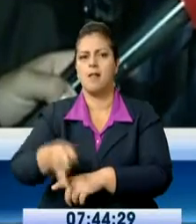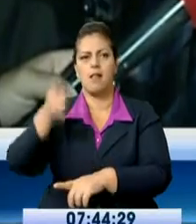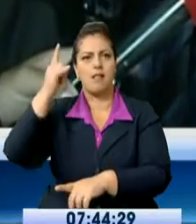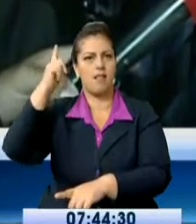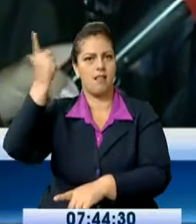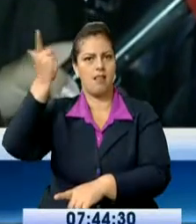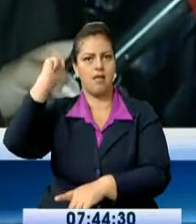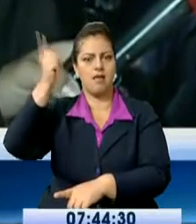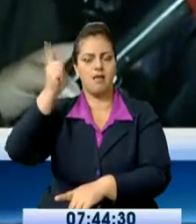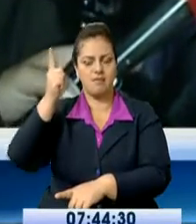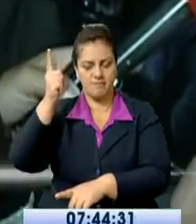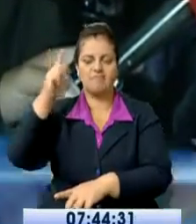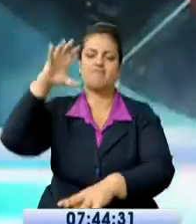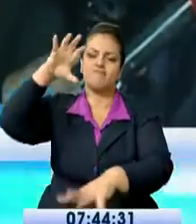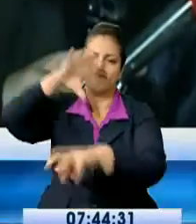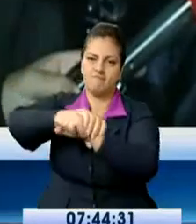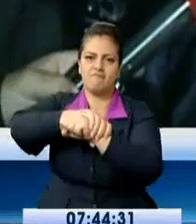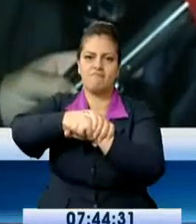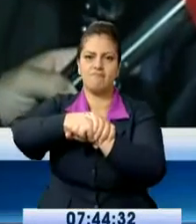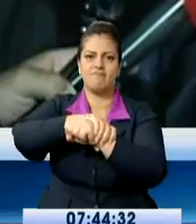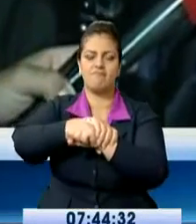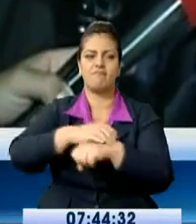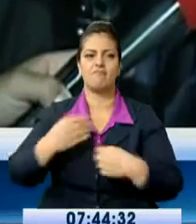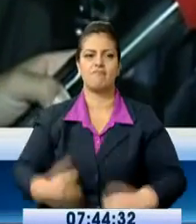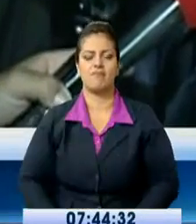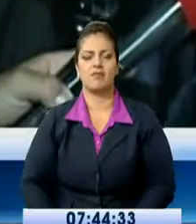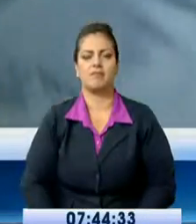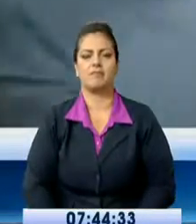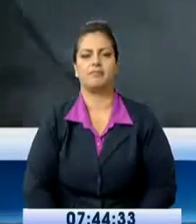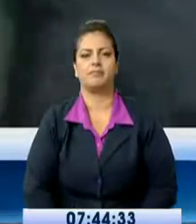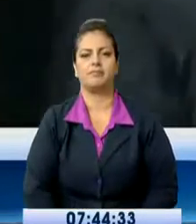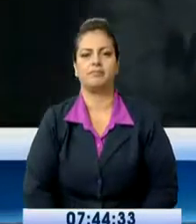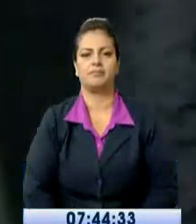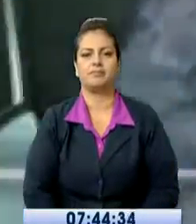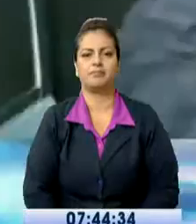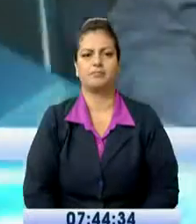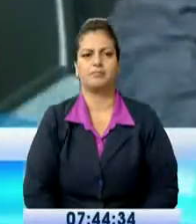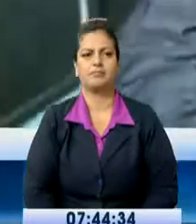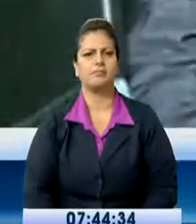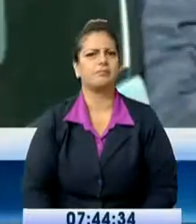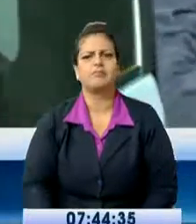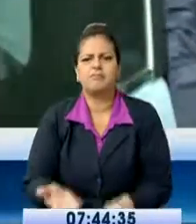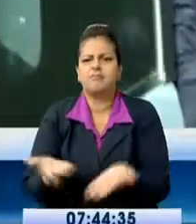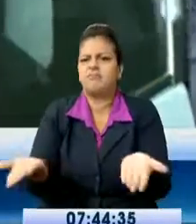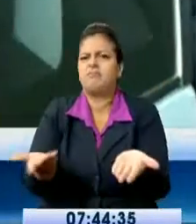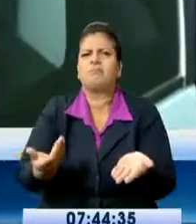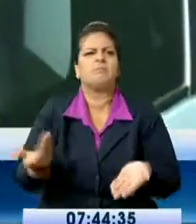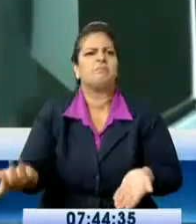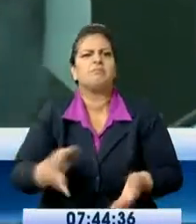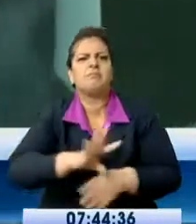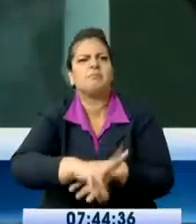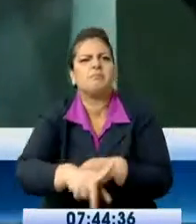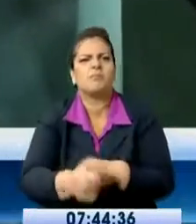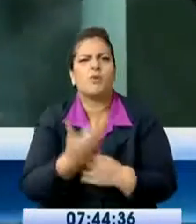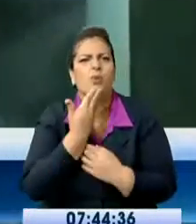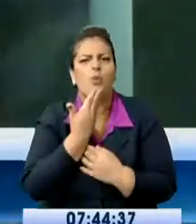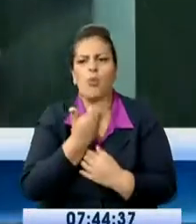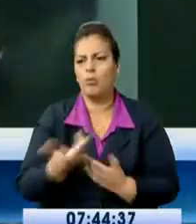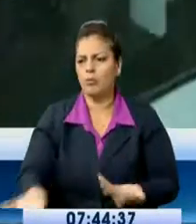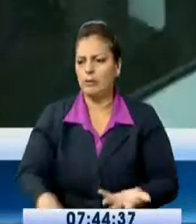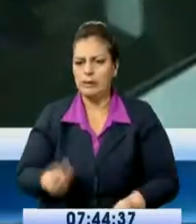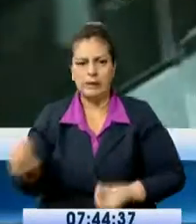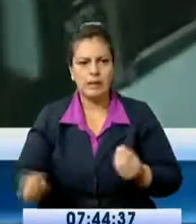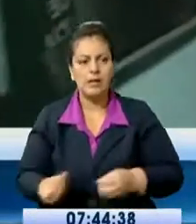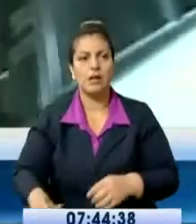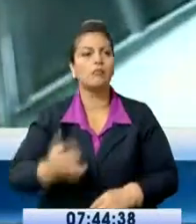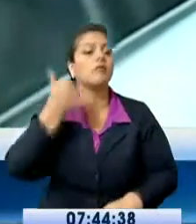que han ido bajando con este tipo de operativos. Detalles de cómo operaban, qué contactos tenían para poder conseguir los